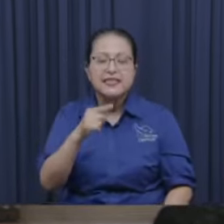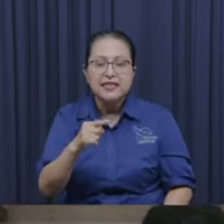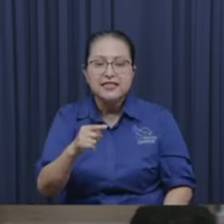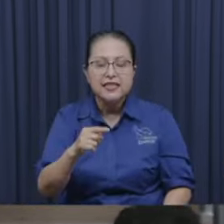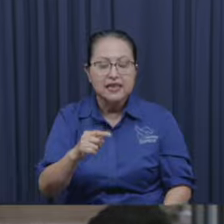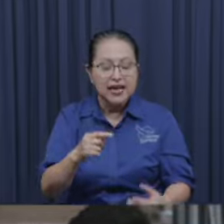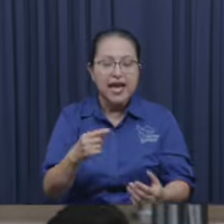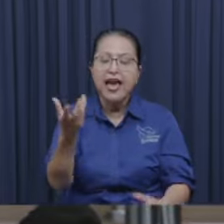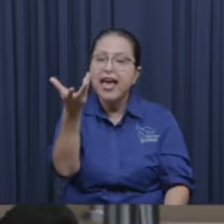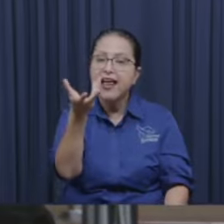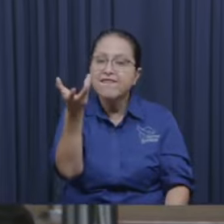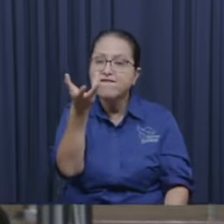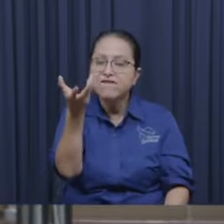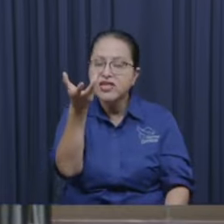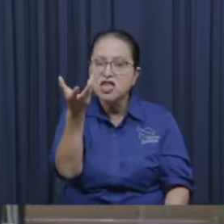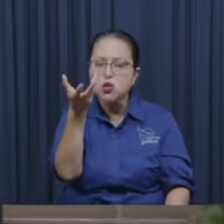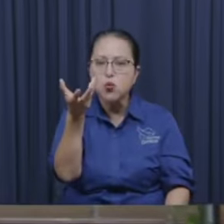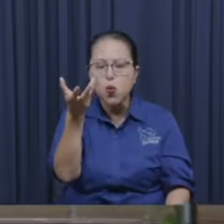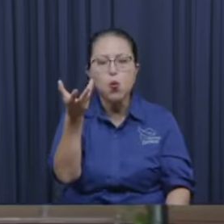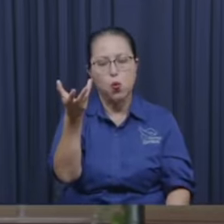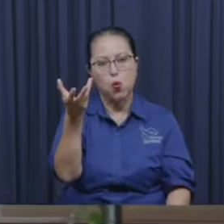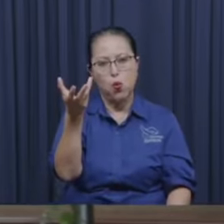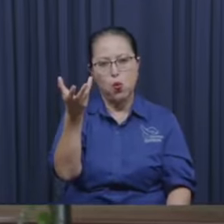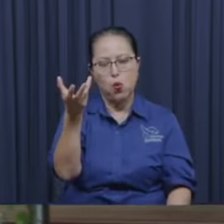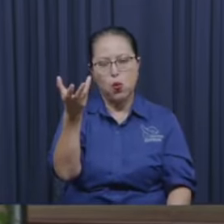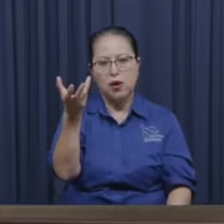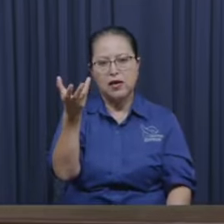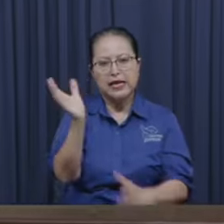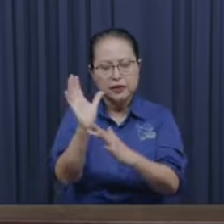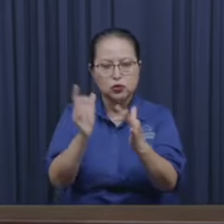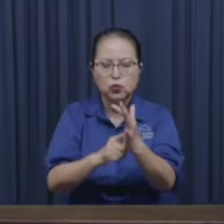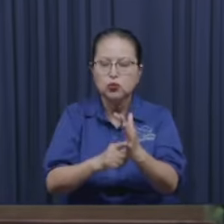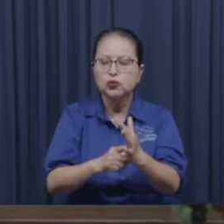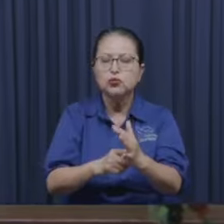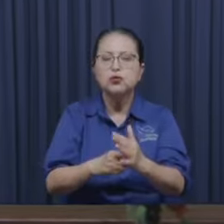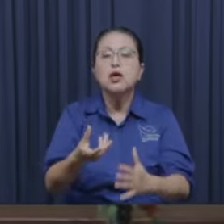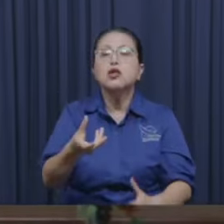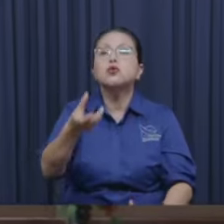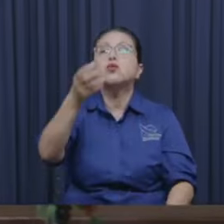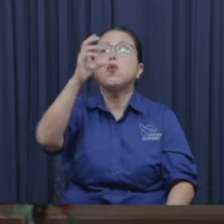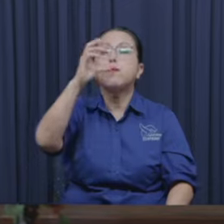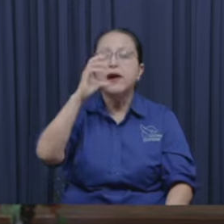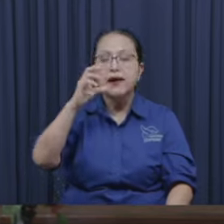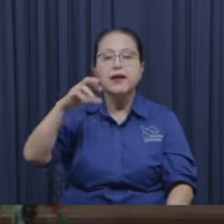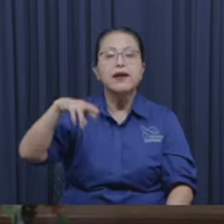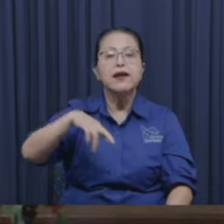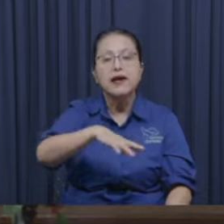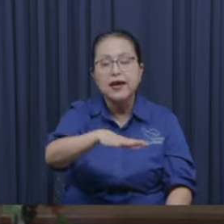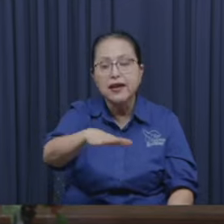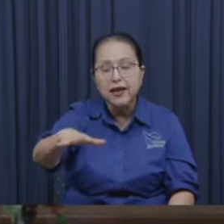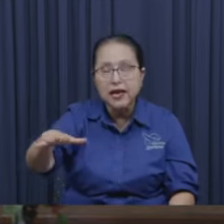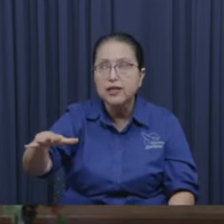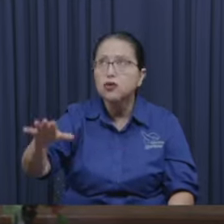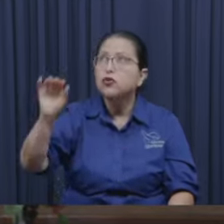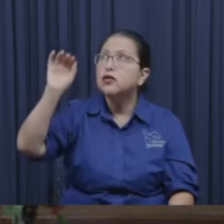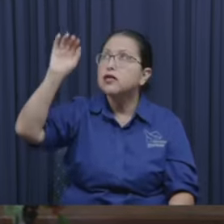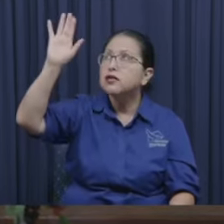vino no lo va a volver a tomar hasta que lo beba nuevo en el reino de su